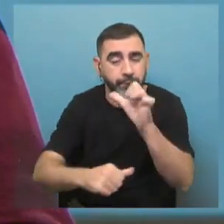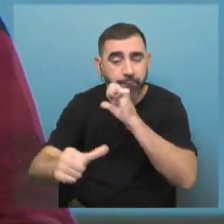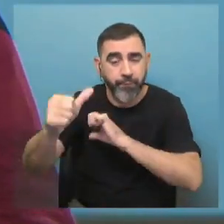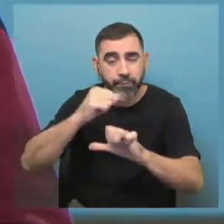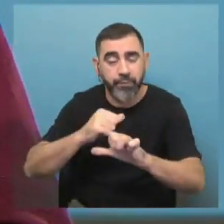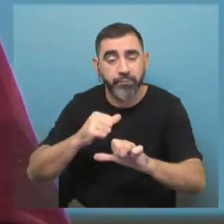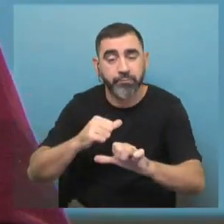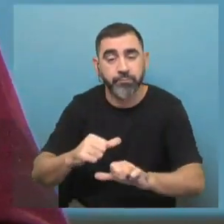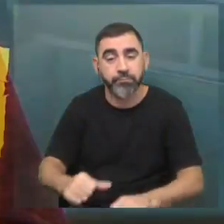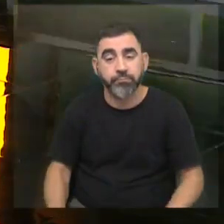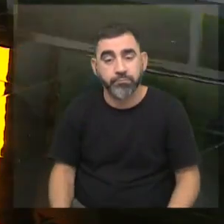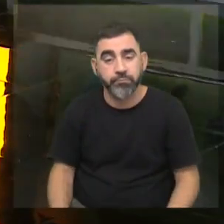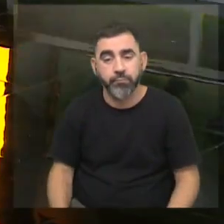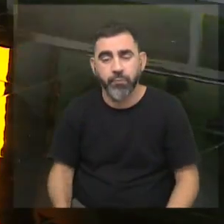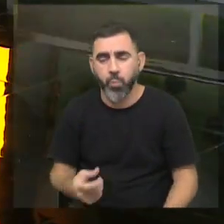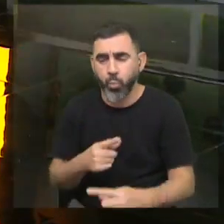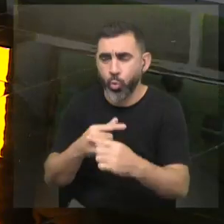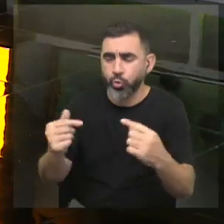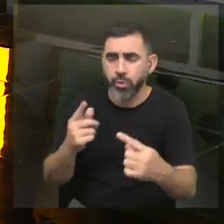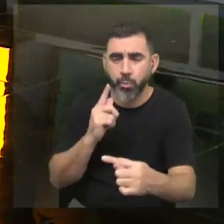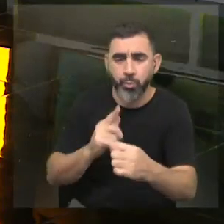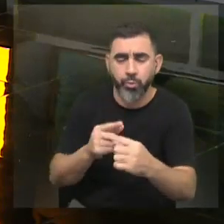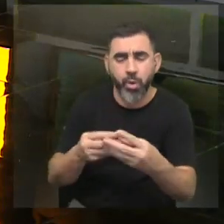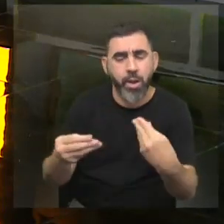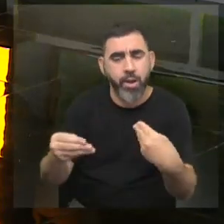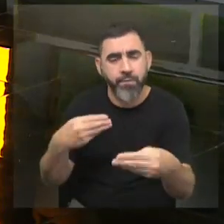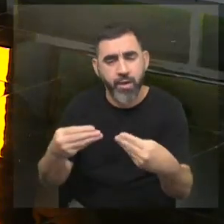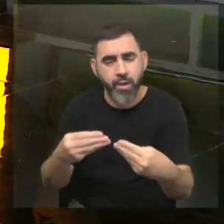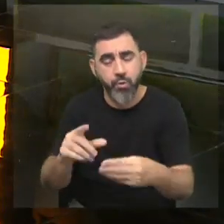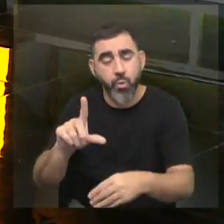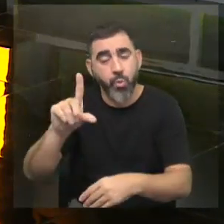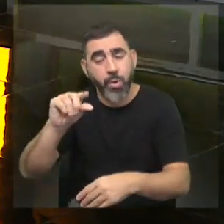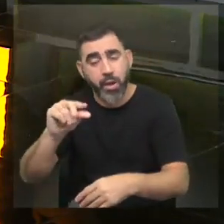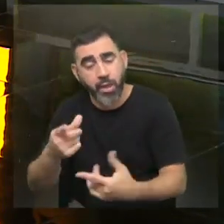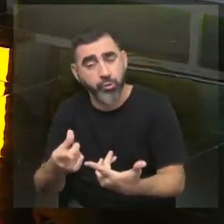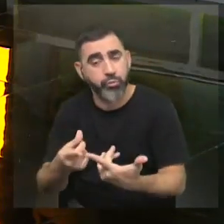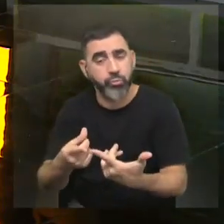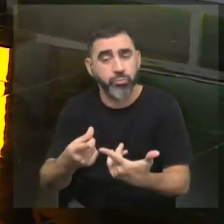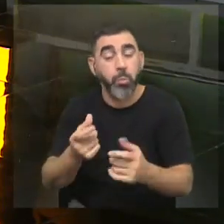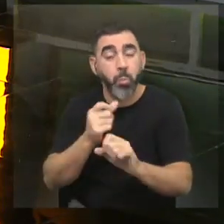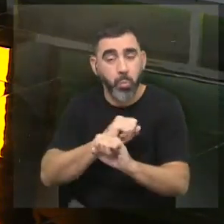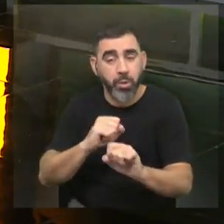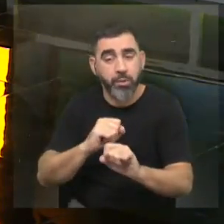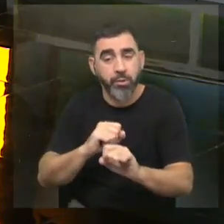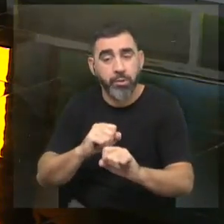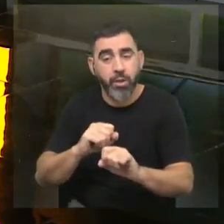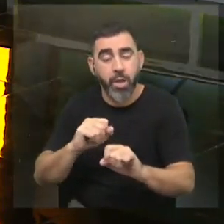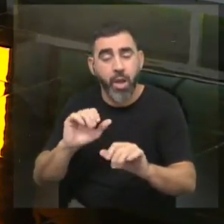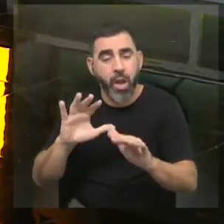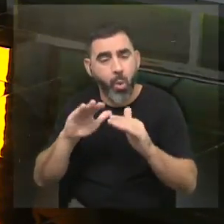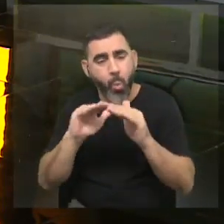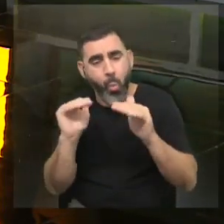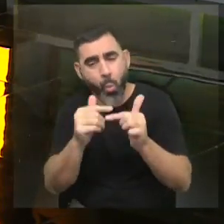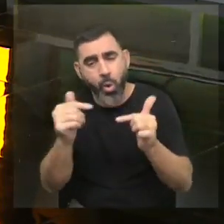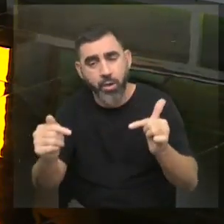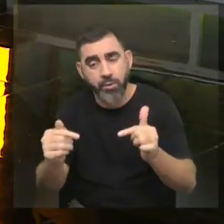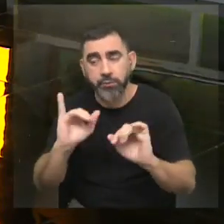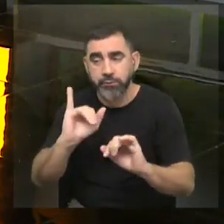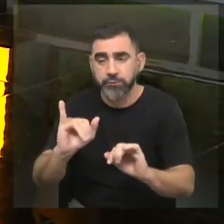para que los nadadores vayan bastante más rápido, lo que tienen básicamente son entre las hebras de nylon, que es lo que